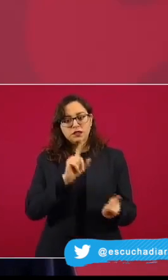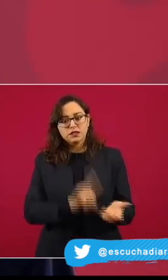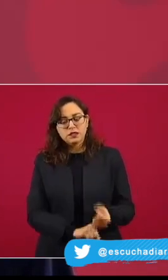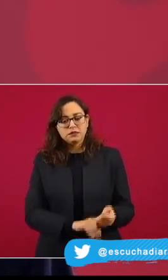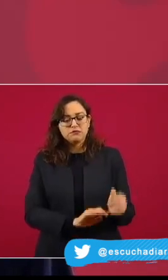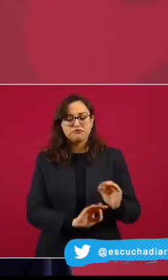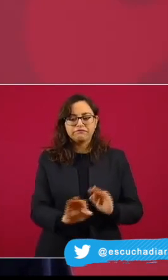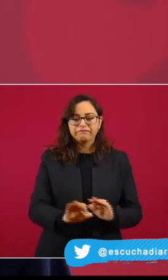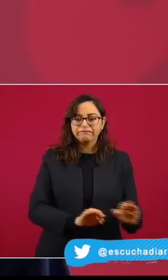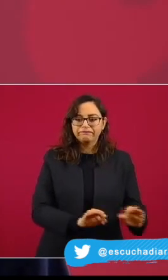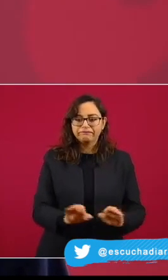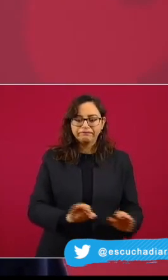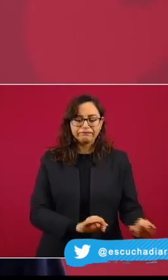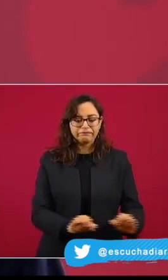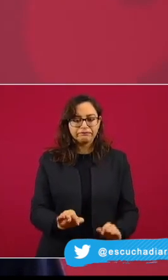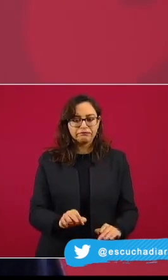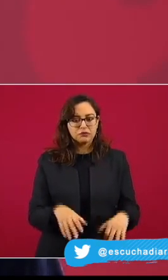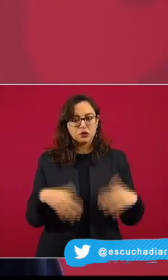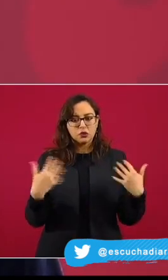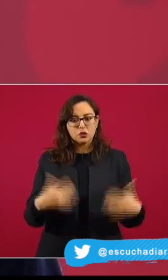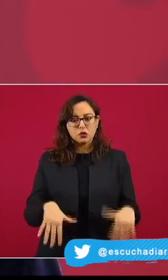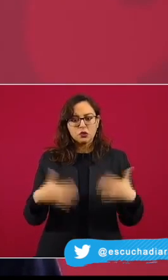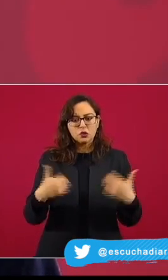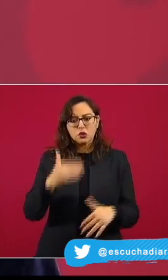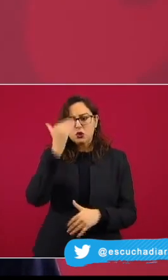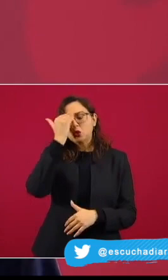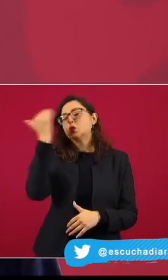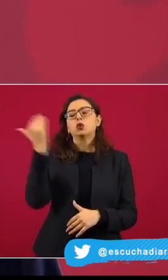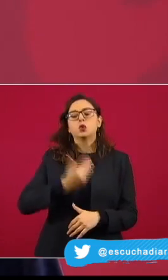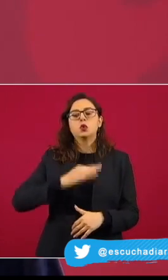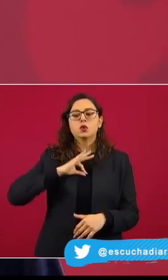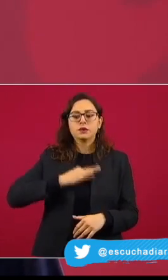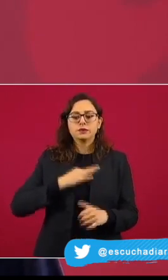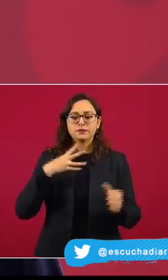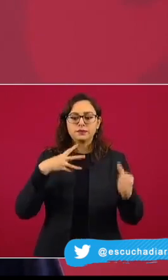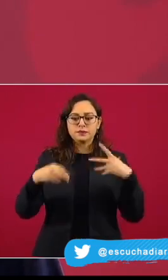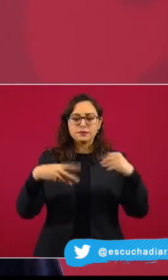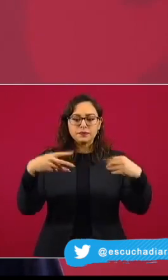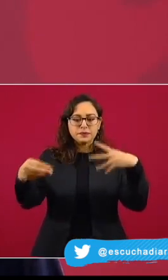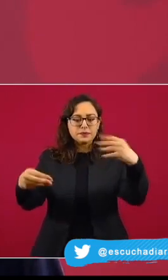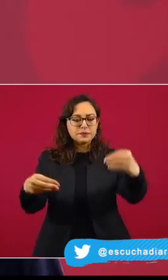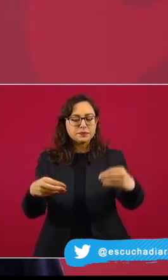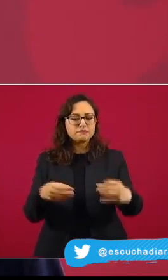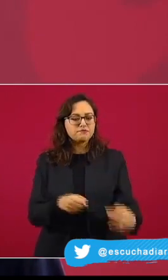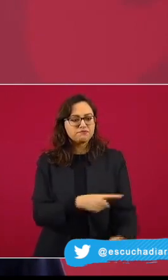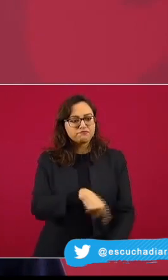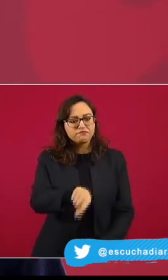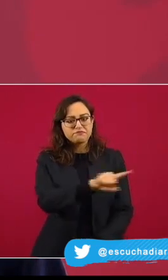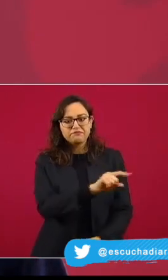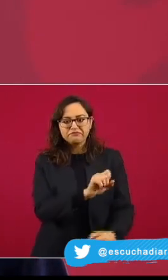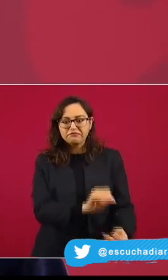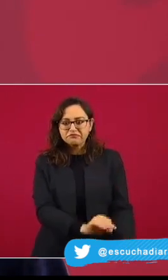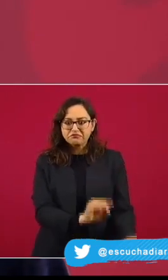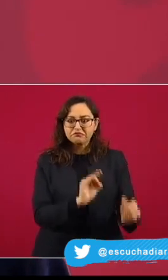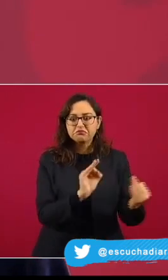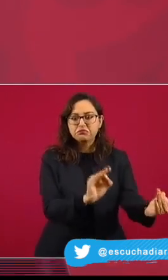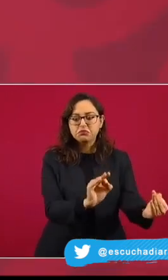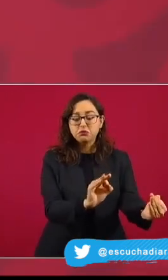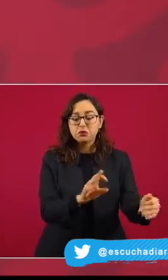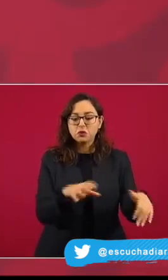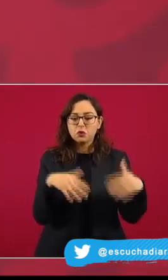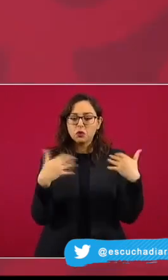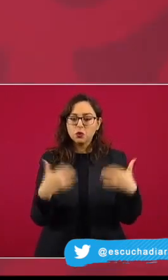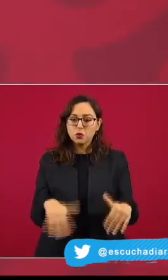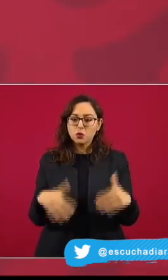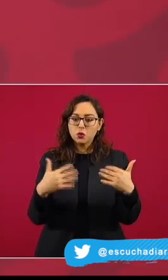informó que será en algunos días más en el mes de enero, cuando inicie la vacunación de adultos mayores con la vacuna de CanSino, que requiere solo